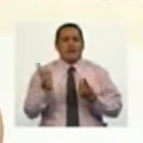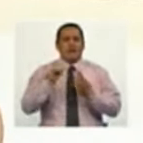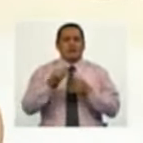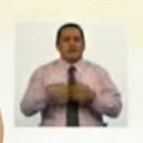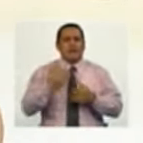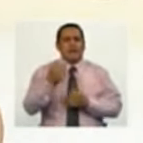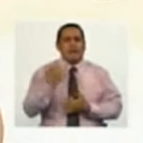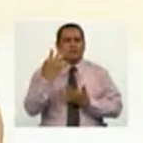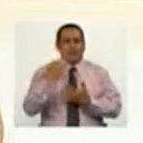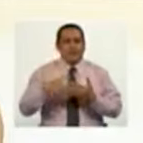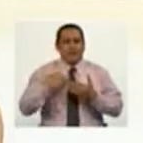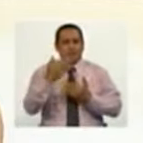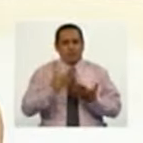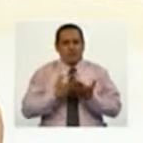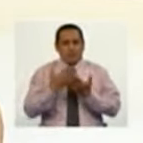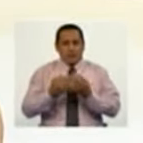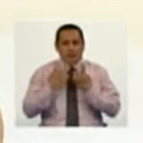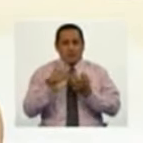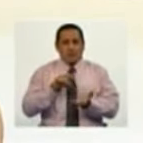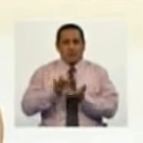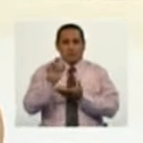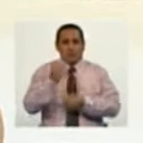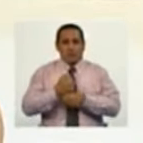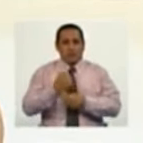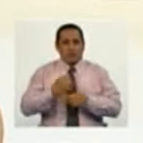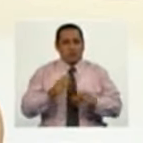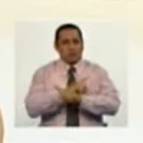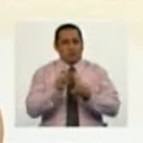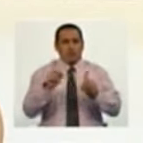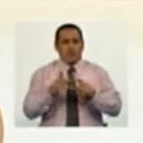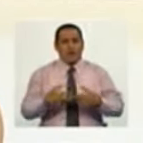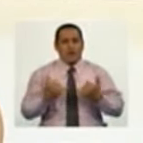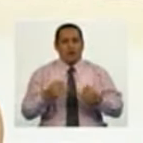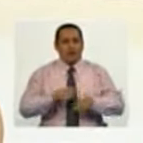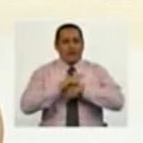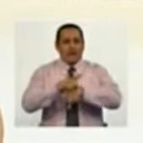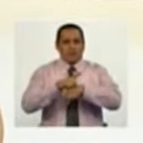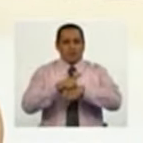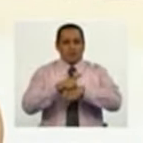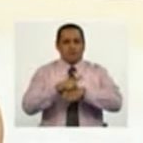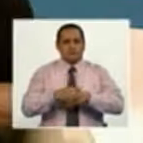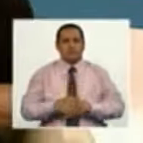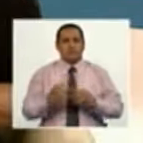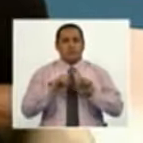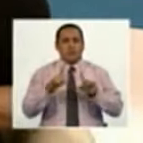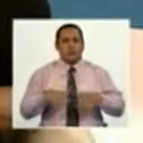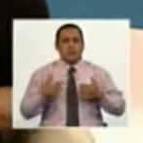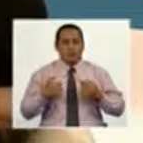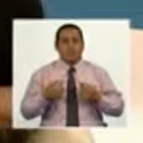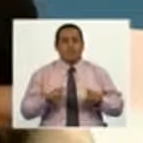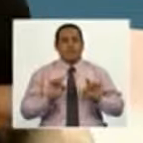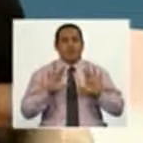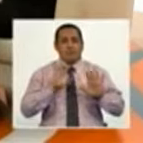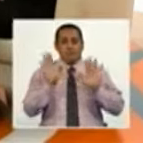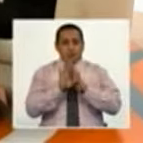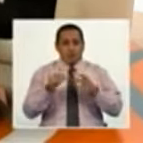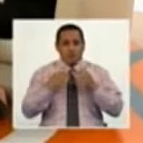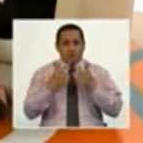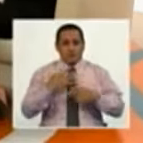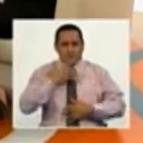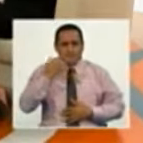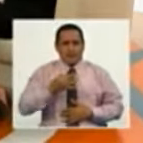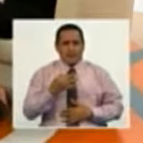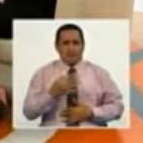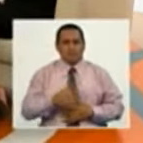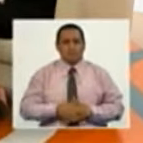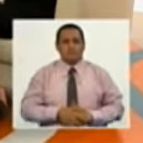hasta esperar una oportunidad propicia para despedir al trabajador. En esos casos debe ser inmediato. Pero podría pasar también. Podría pasar, sin duda,